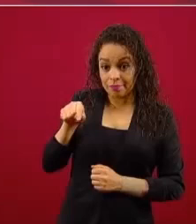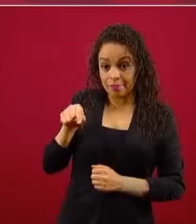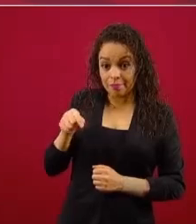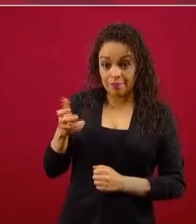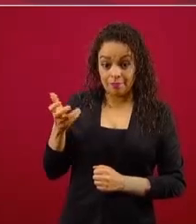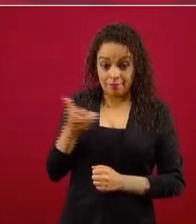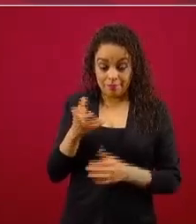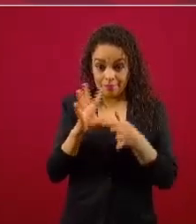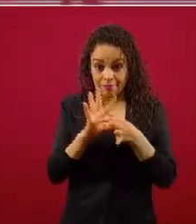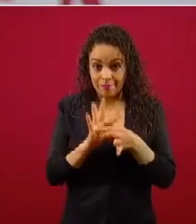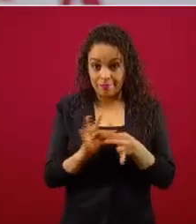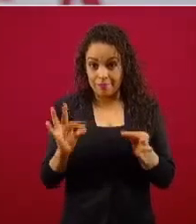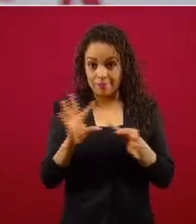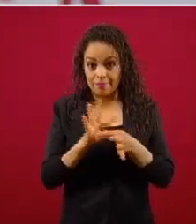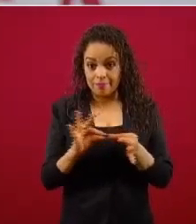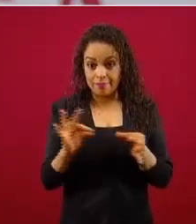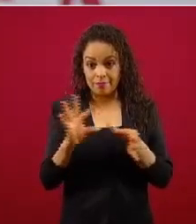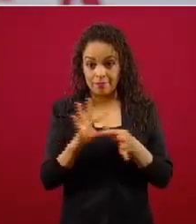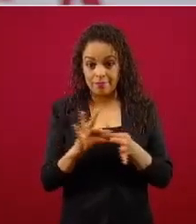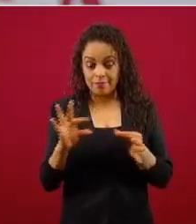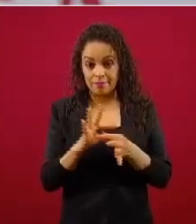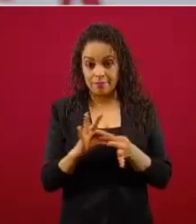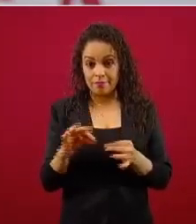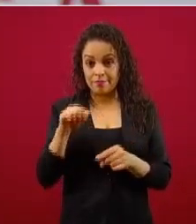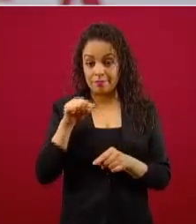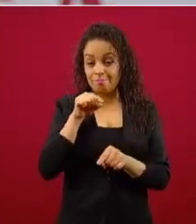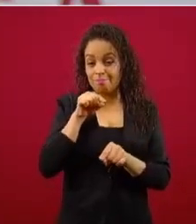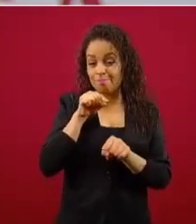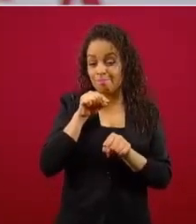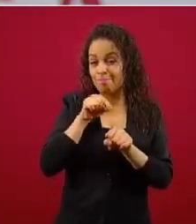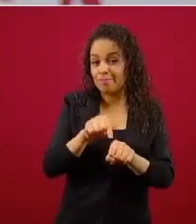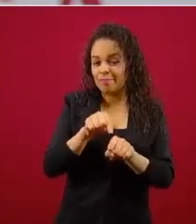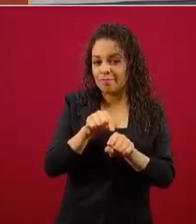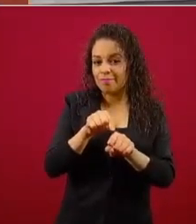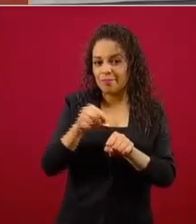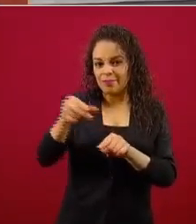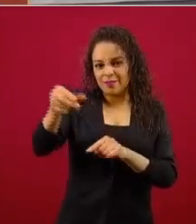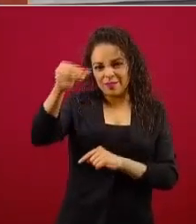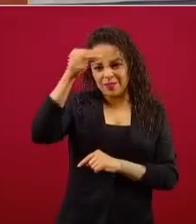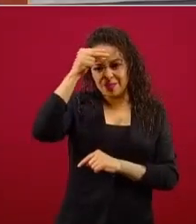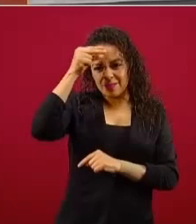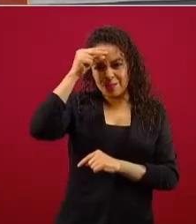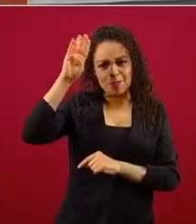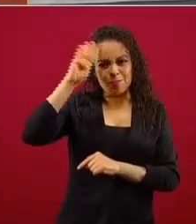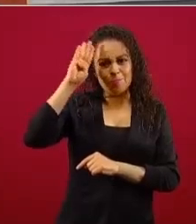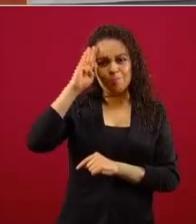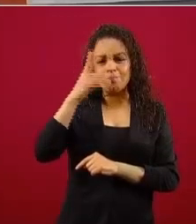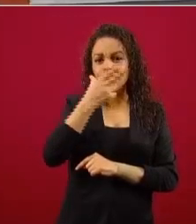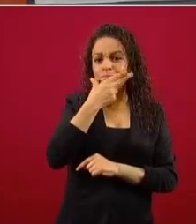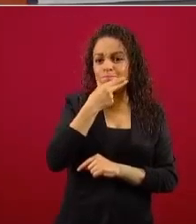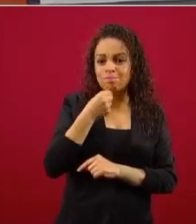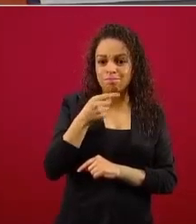dijera de que era el hombre más inteligente que vivía. Ah, aquí está.